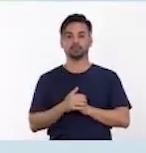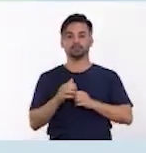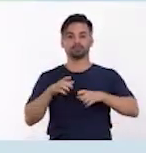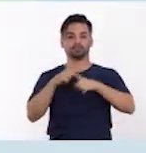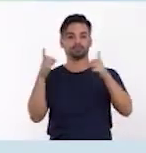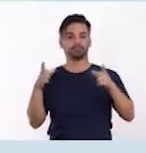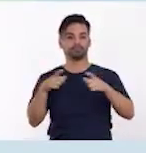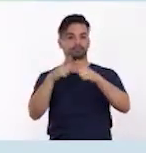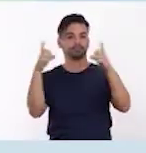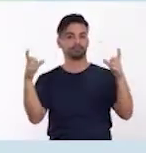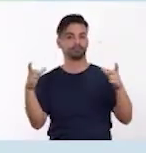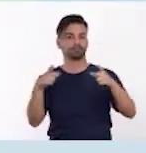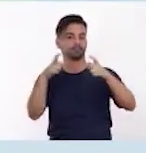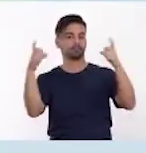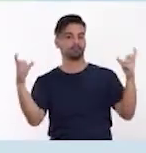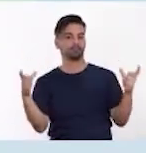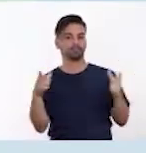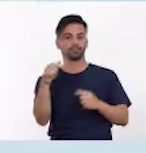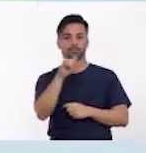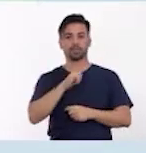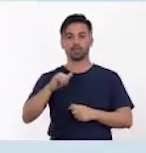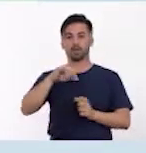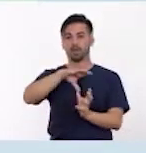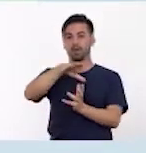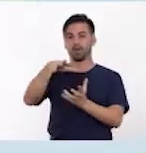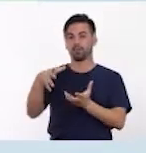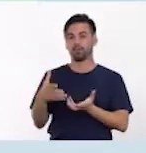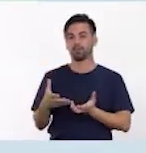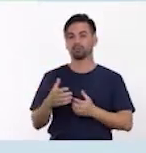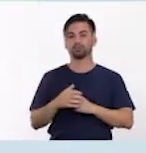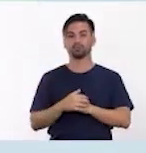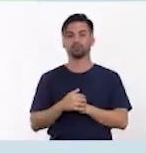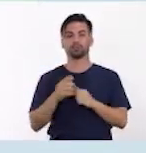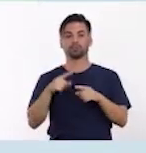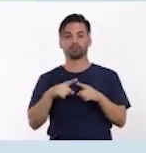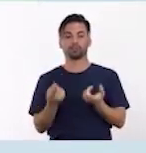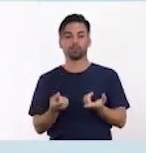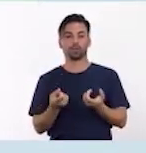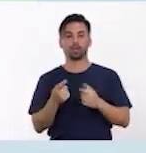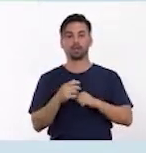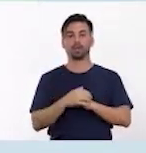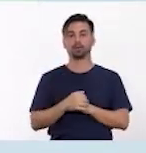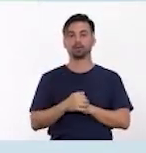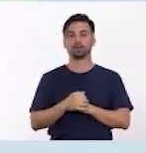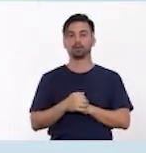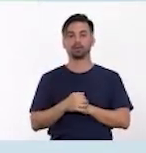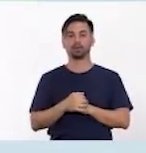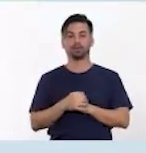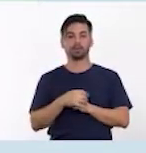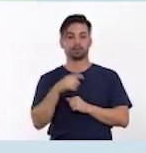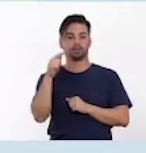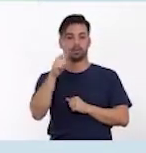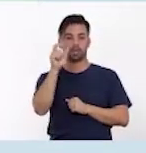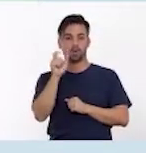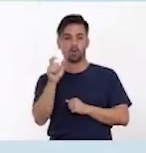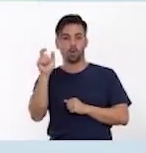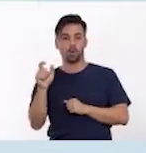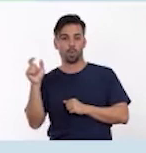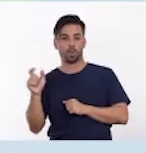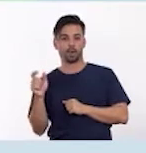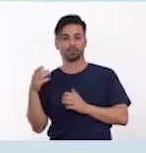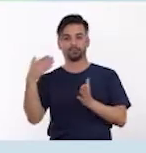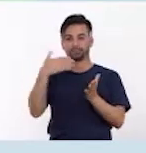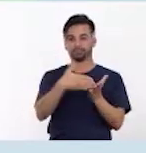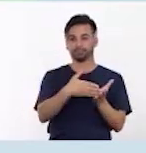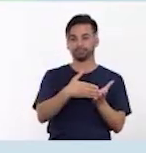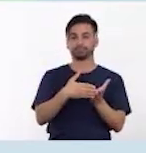como crecen los desiertos en el mundo, y crecen por la actividad humana, además de por los procesos